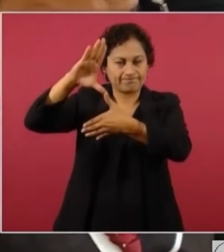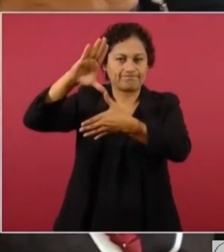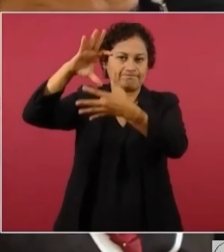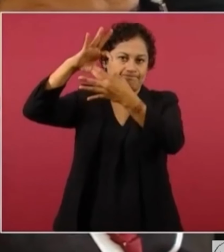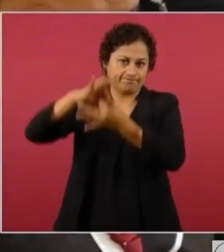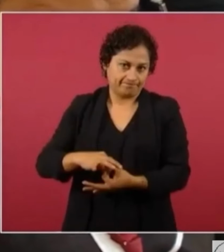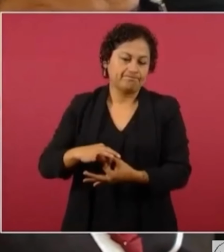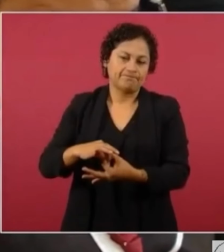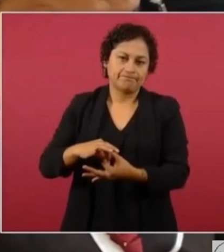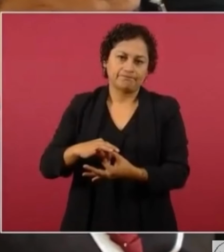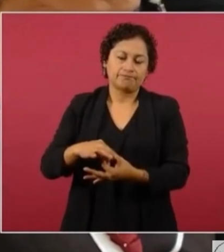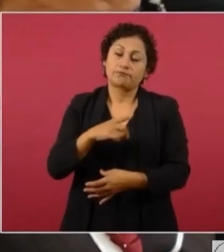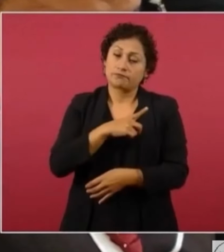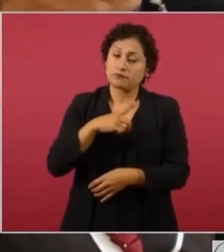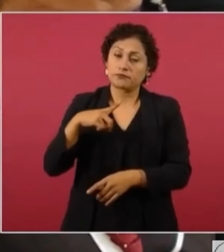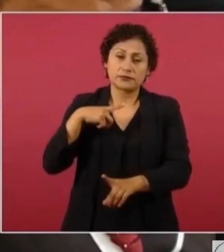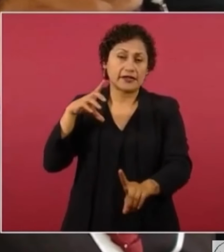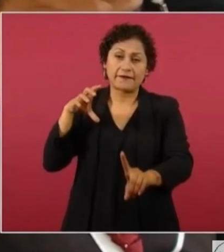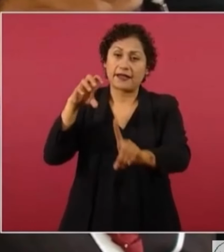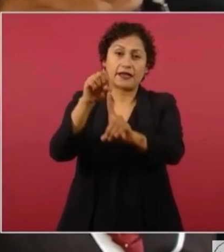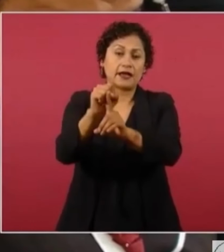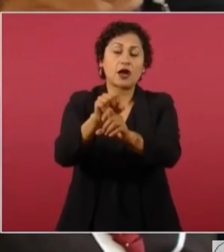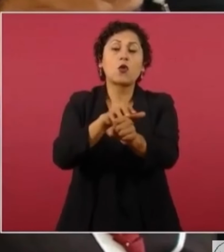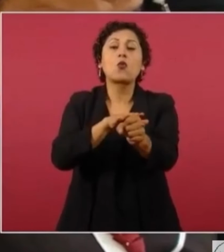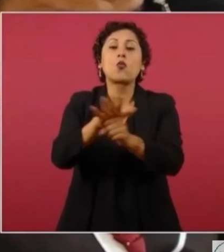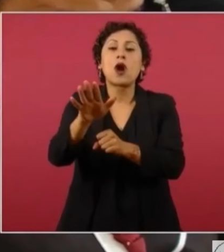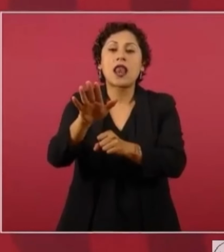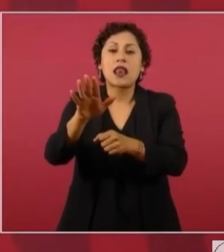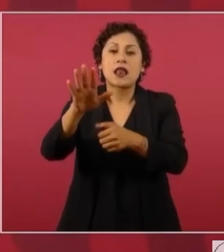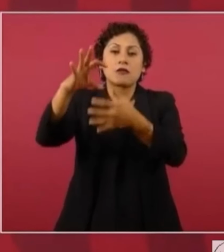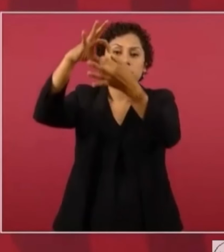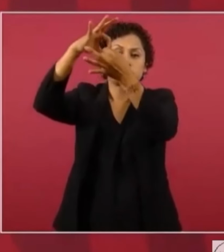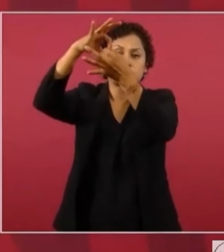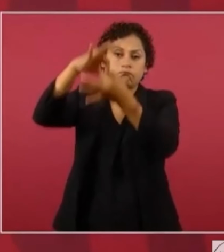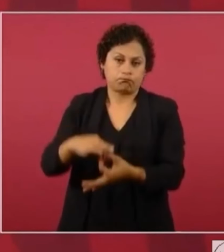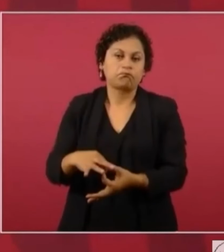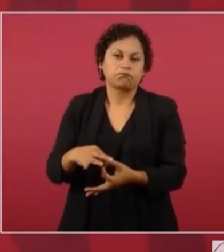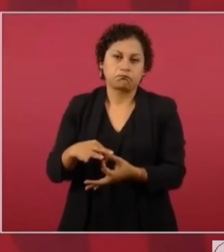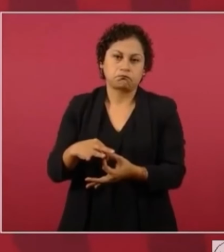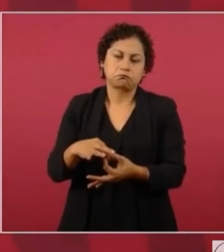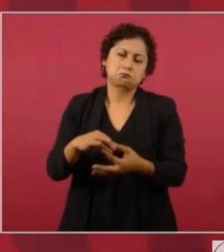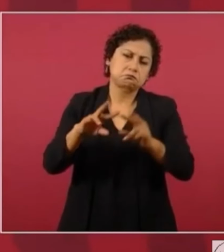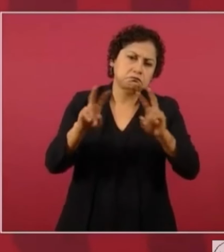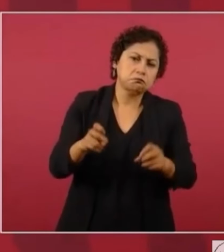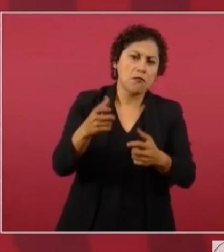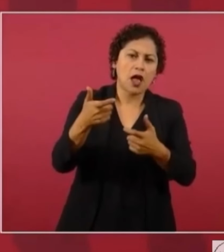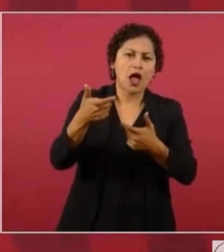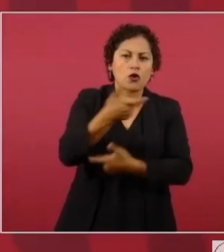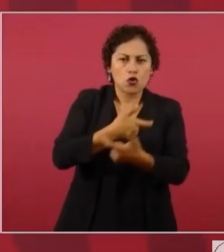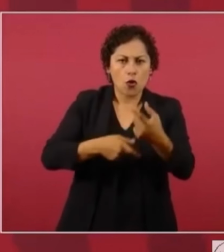Se tiene que buscar una integración económica, comercial,